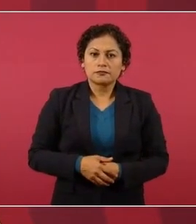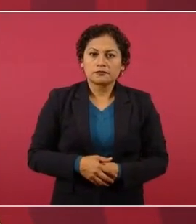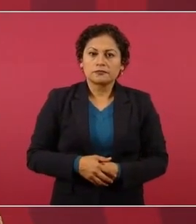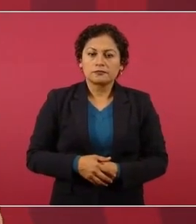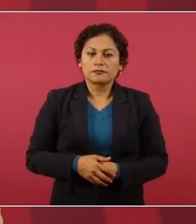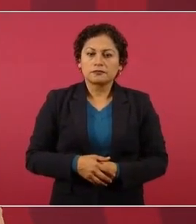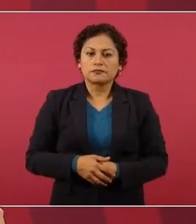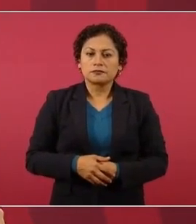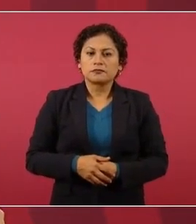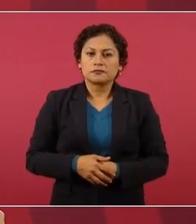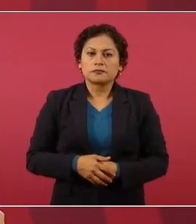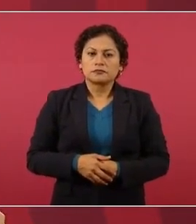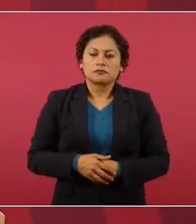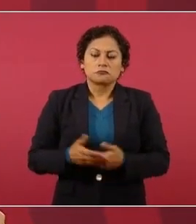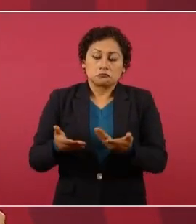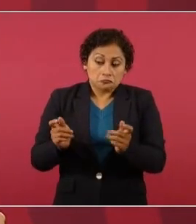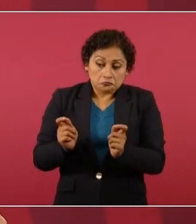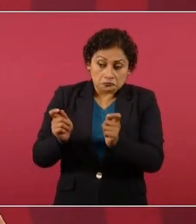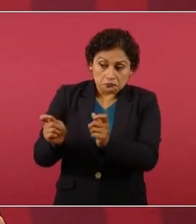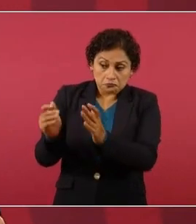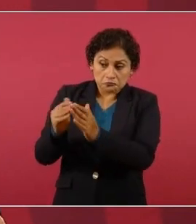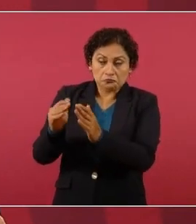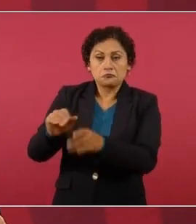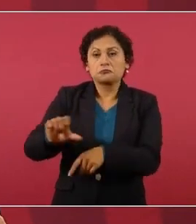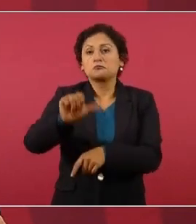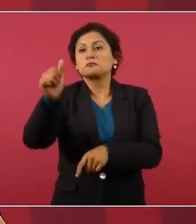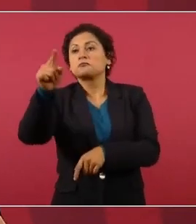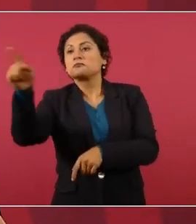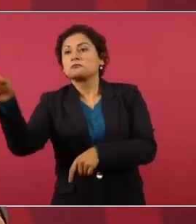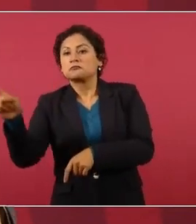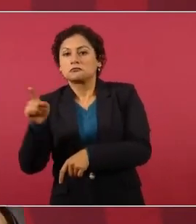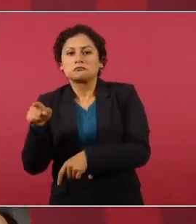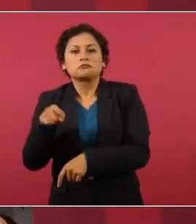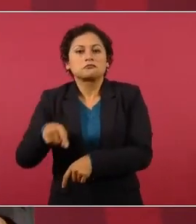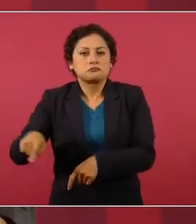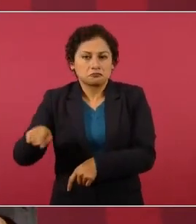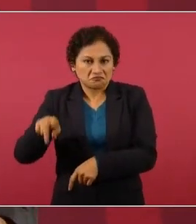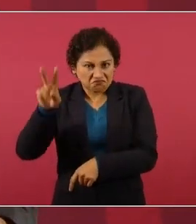están haciendo pues muchas cosas y están contentos, la verdad,